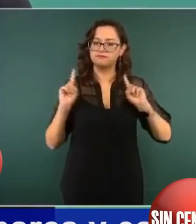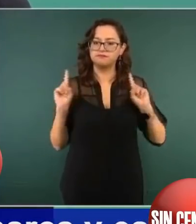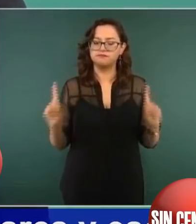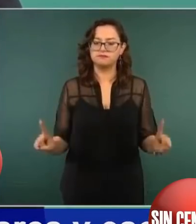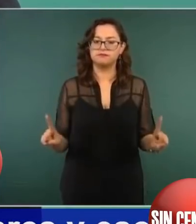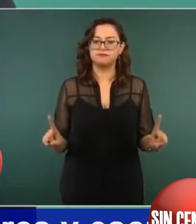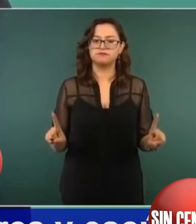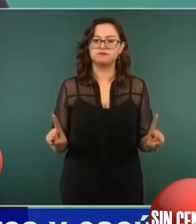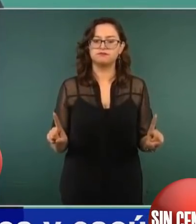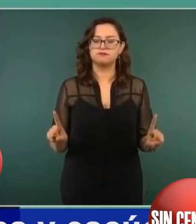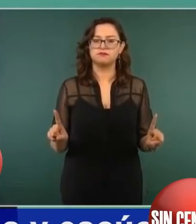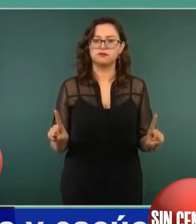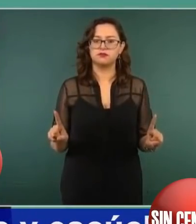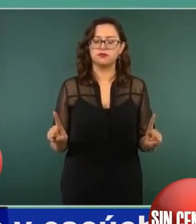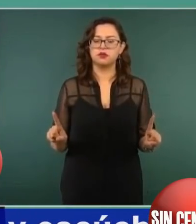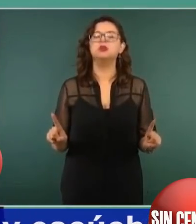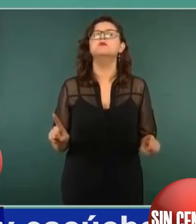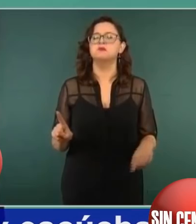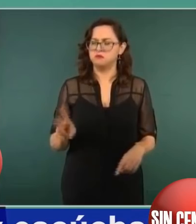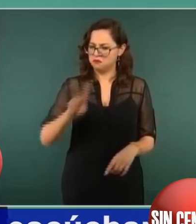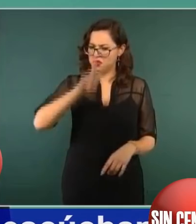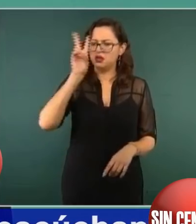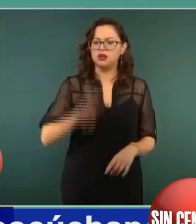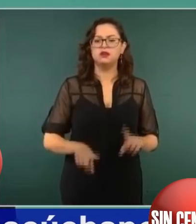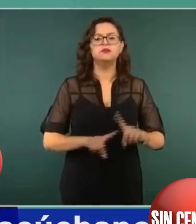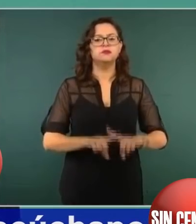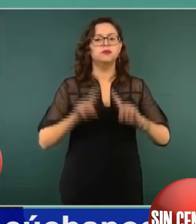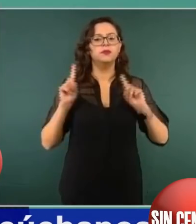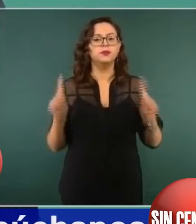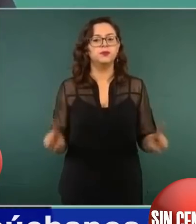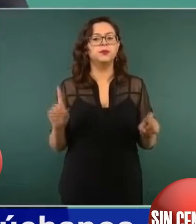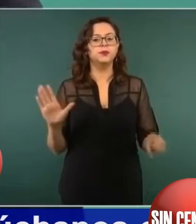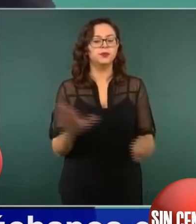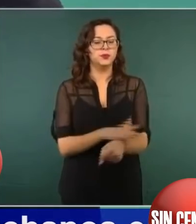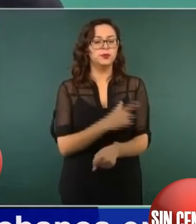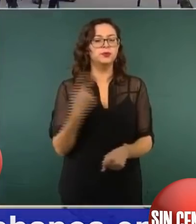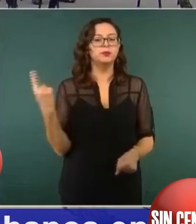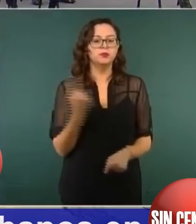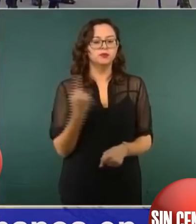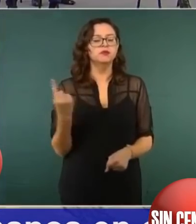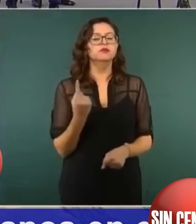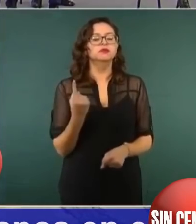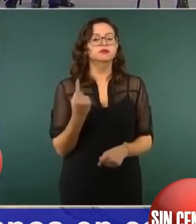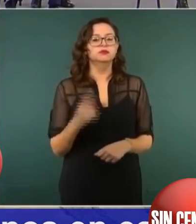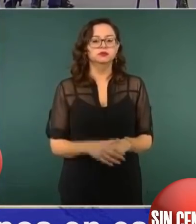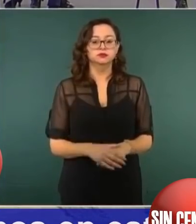Y va a ser distinta, primero, porque ya se modificó la Constitución.